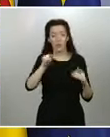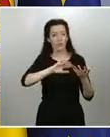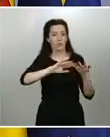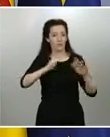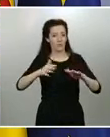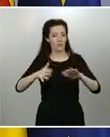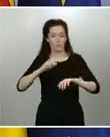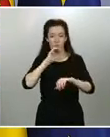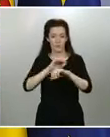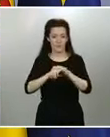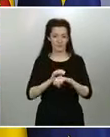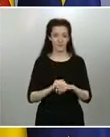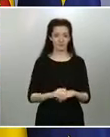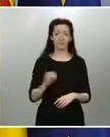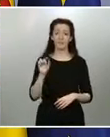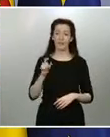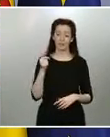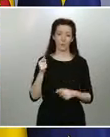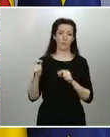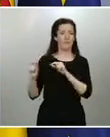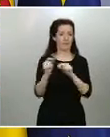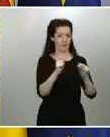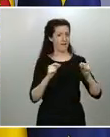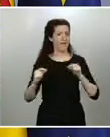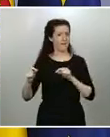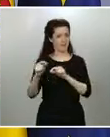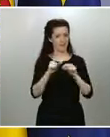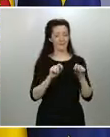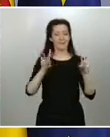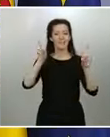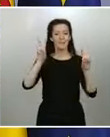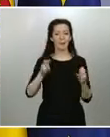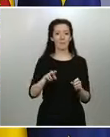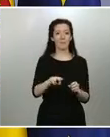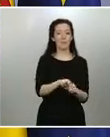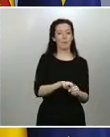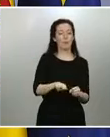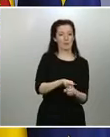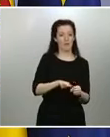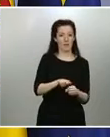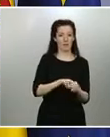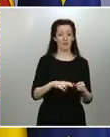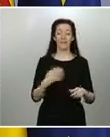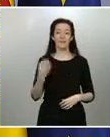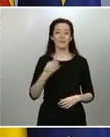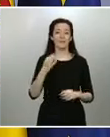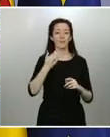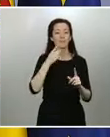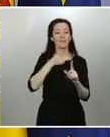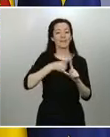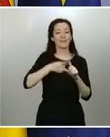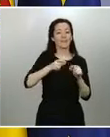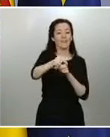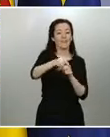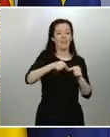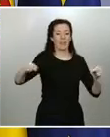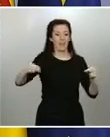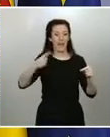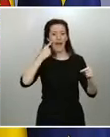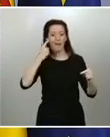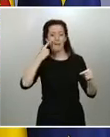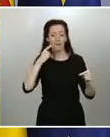término provincial alguna referencia territorial hay que poner pero el gobierno desde el primer momento dijo si hay otra unidad